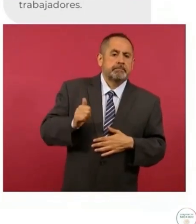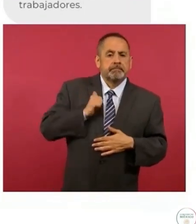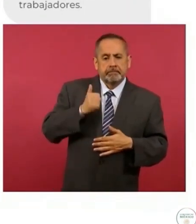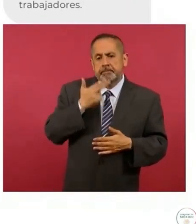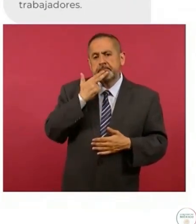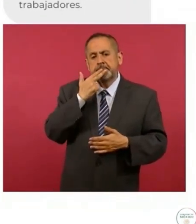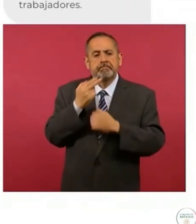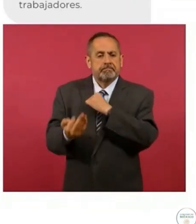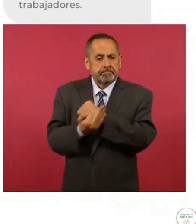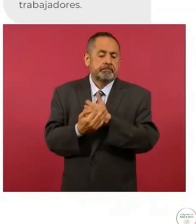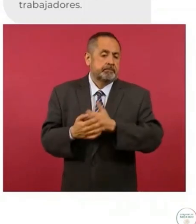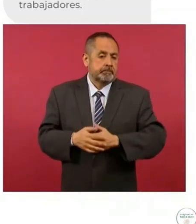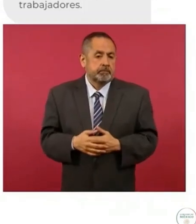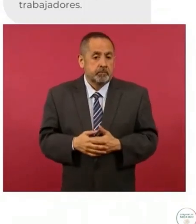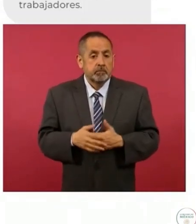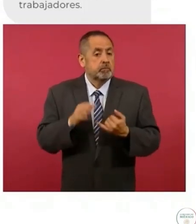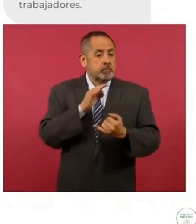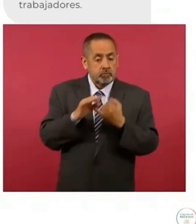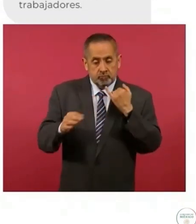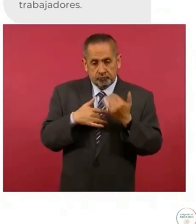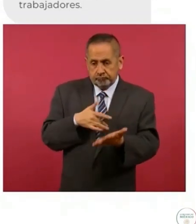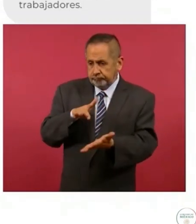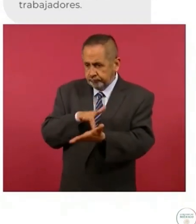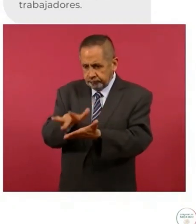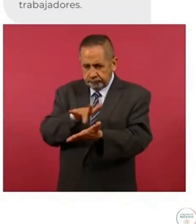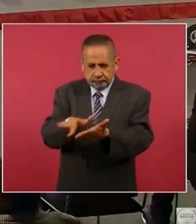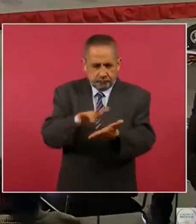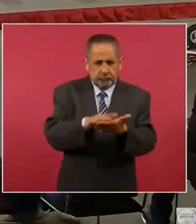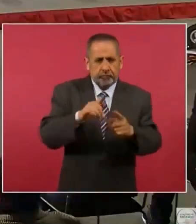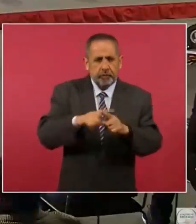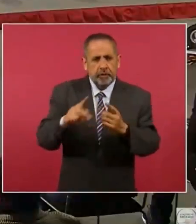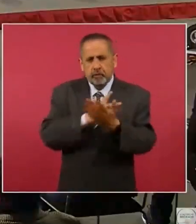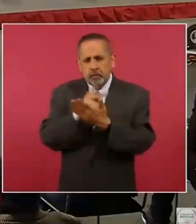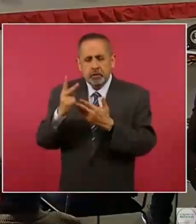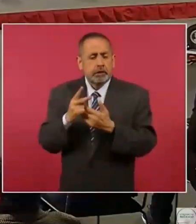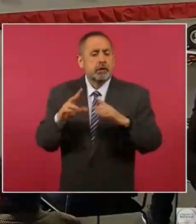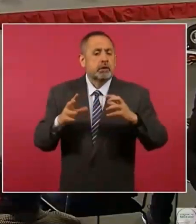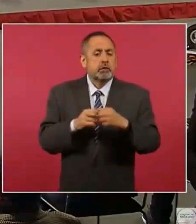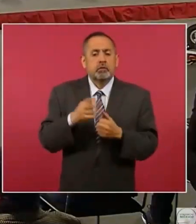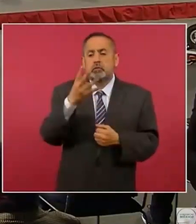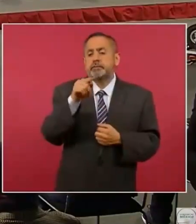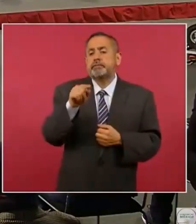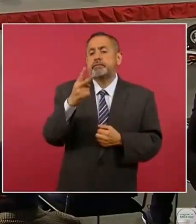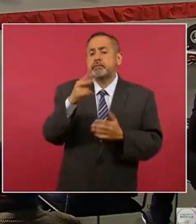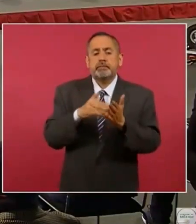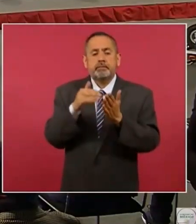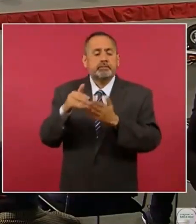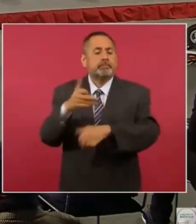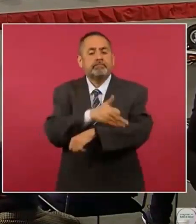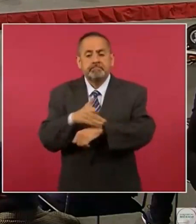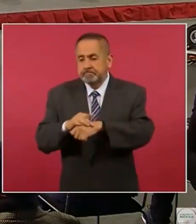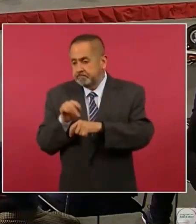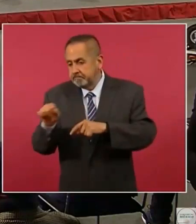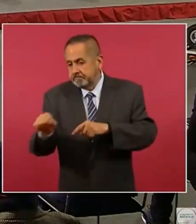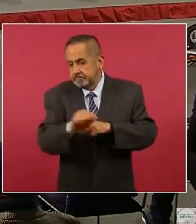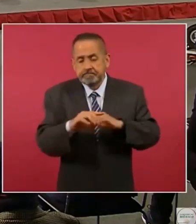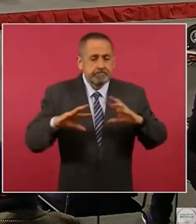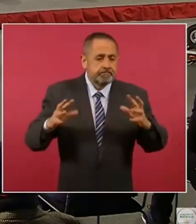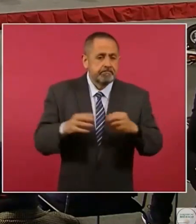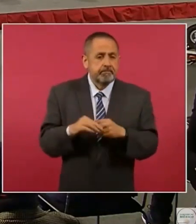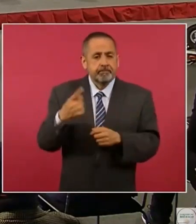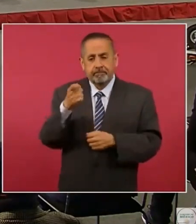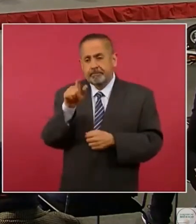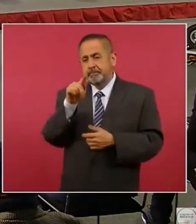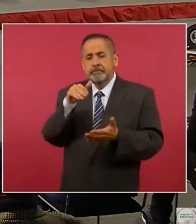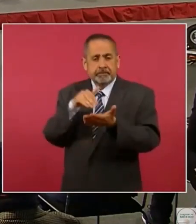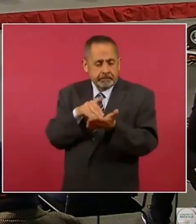hemos apoyado con distintos programas a 4.2 millones de familias, lo que corresponde a 170 mil